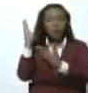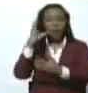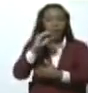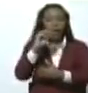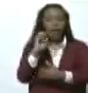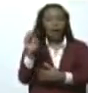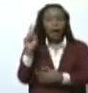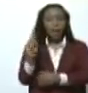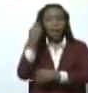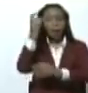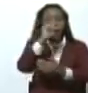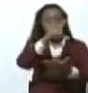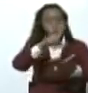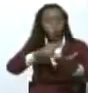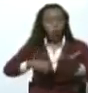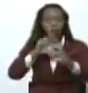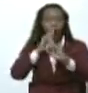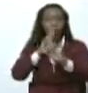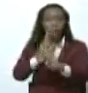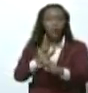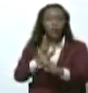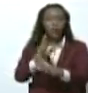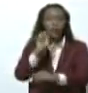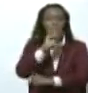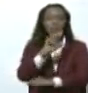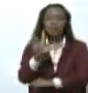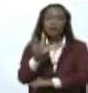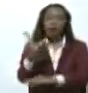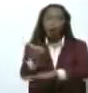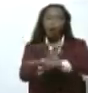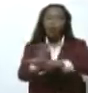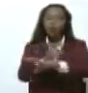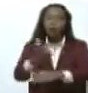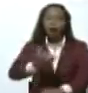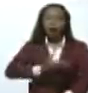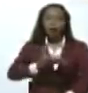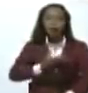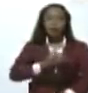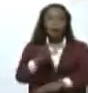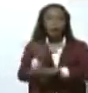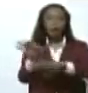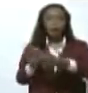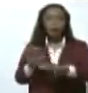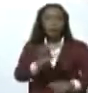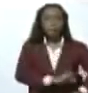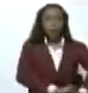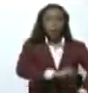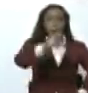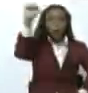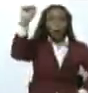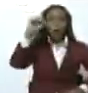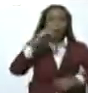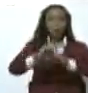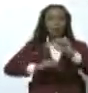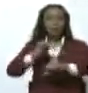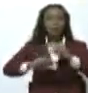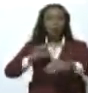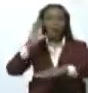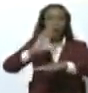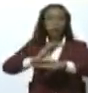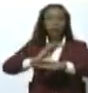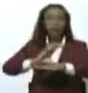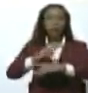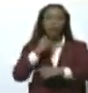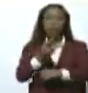el primer boletín con los resultados de las 23 gobernaciones y la alcaldía del municipio Libertador en el distrito capital. Ha